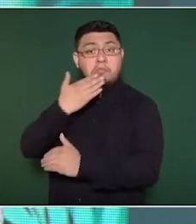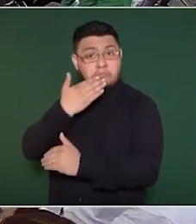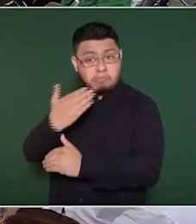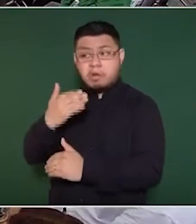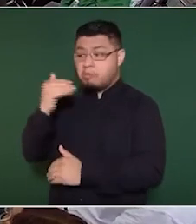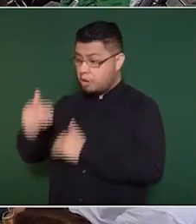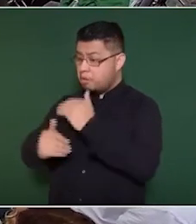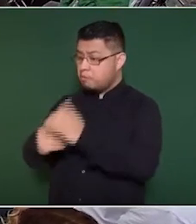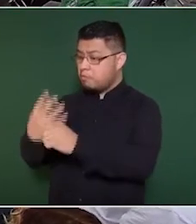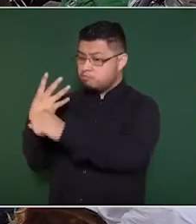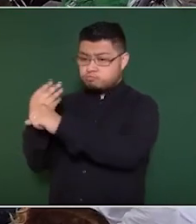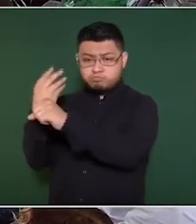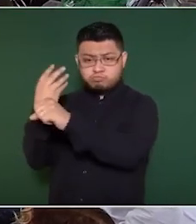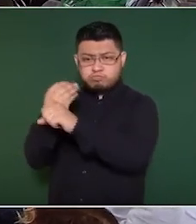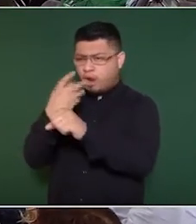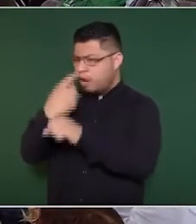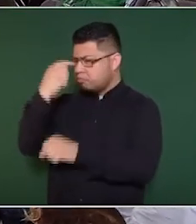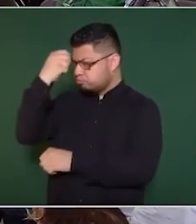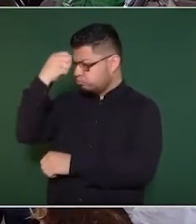tecnológica